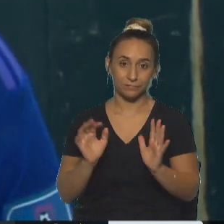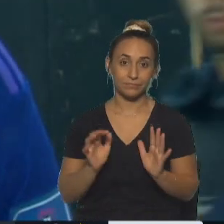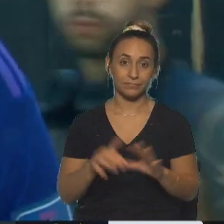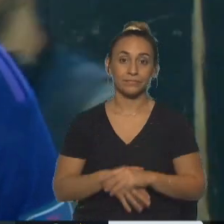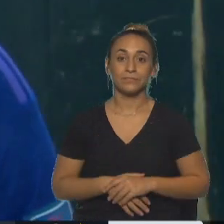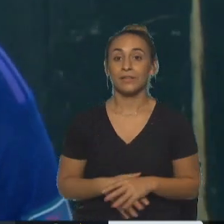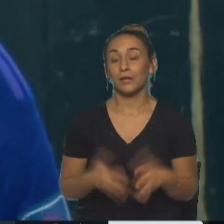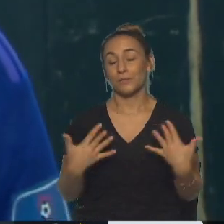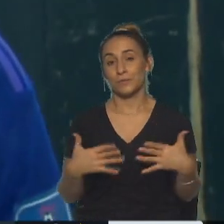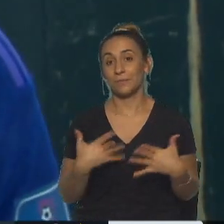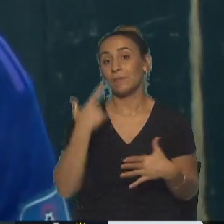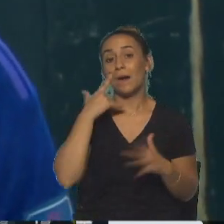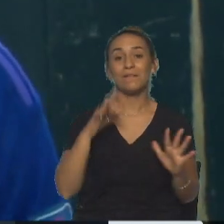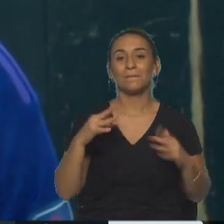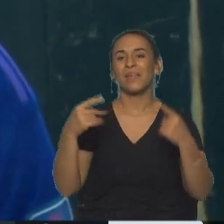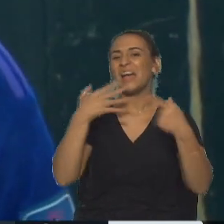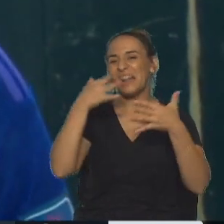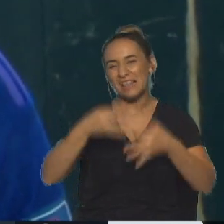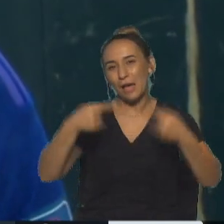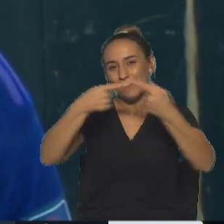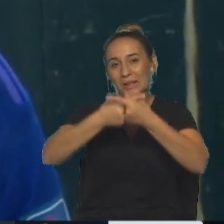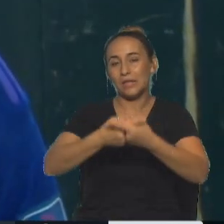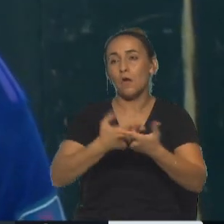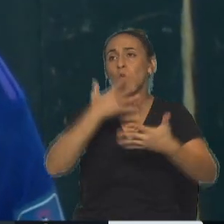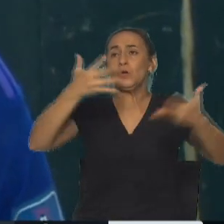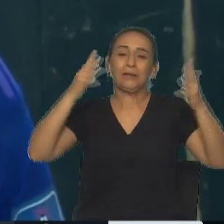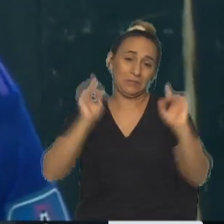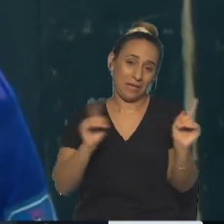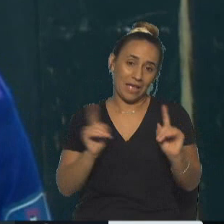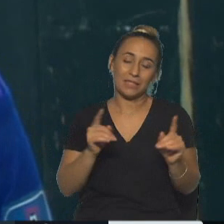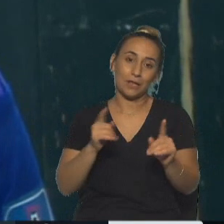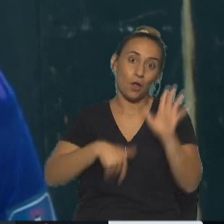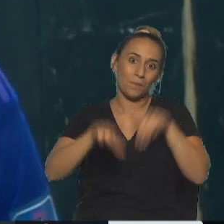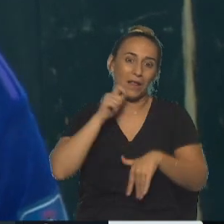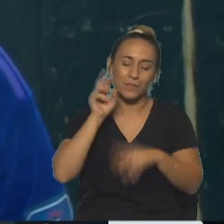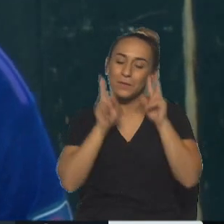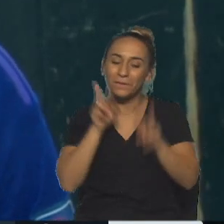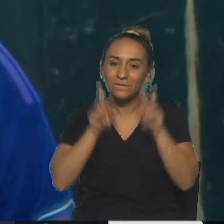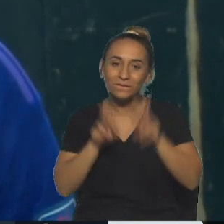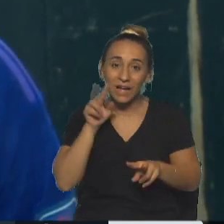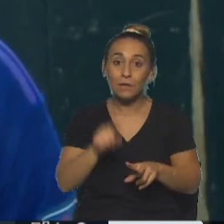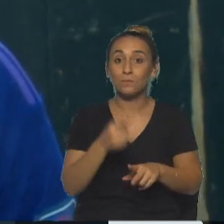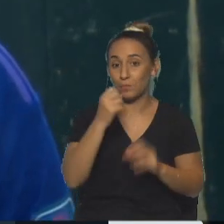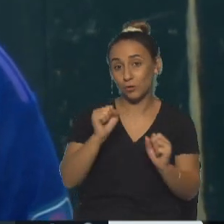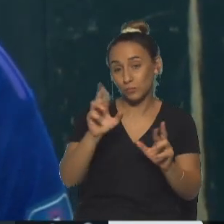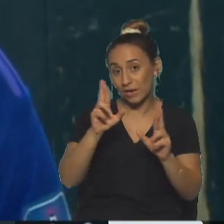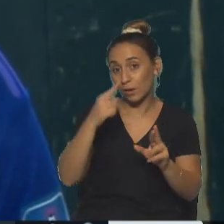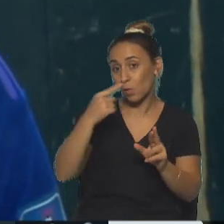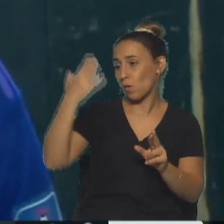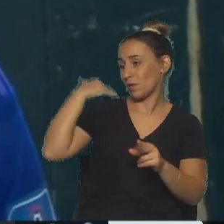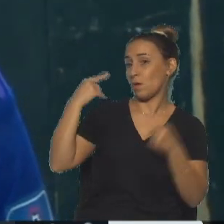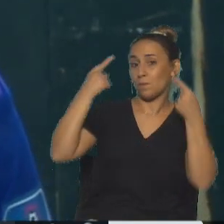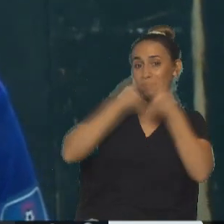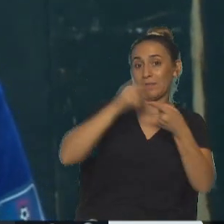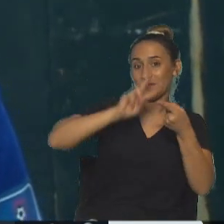¿expectativa? Uy, vamos a ver. El partido en sí es anecdótico, es la ceremonia, todo. Por suerte pudimos ir también el último partido de Argentina acá contra Venezuela,